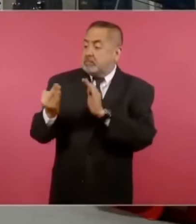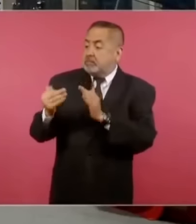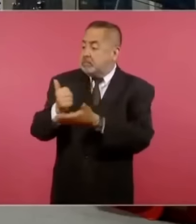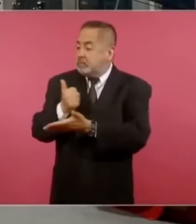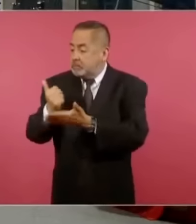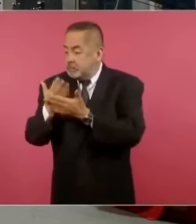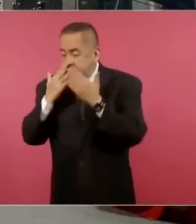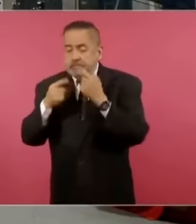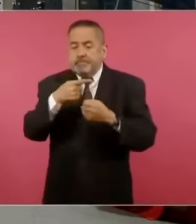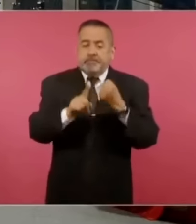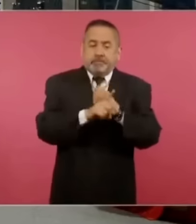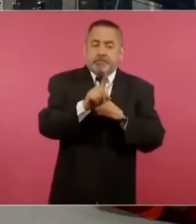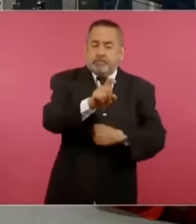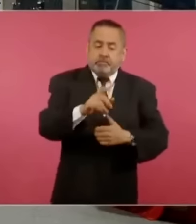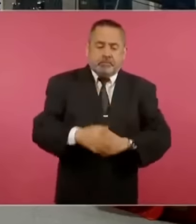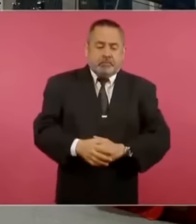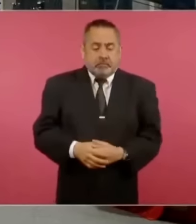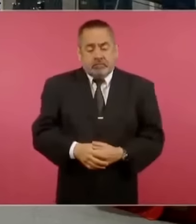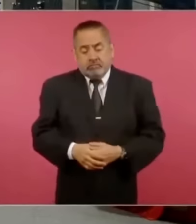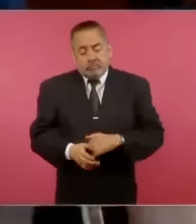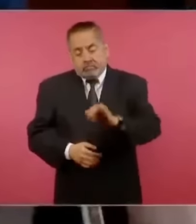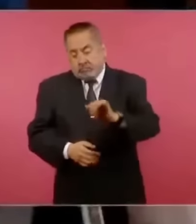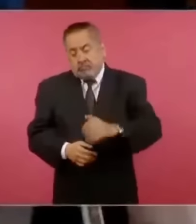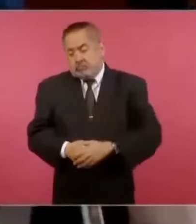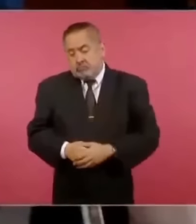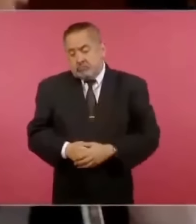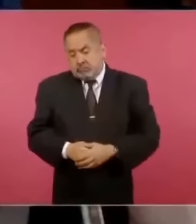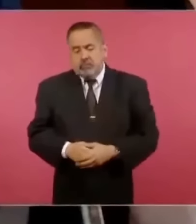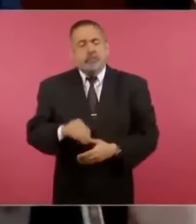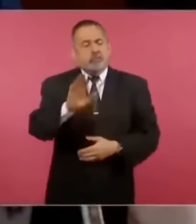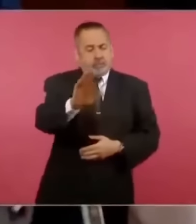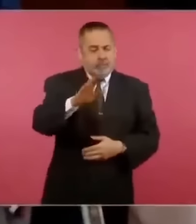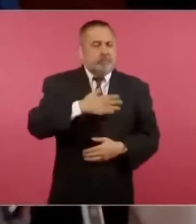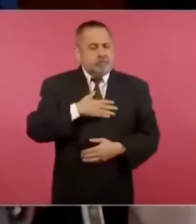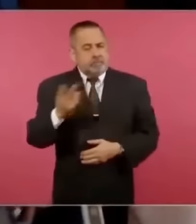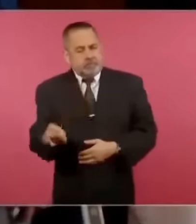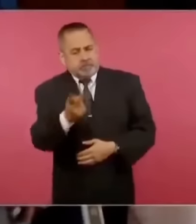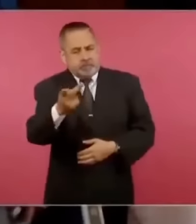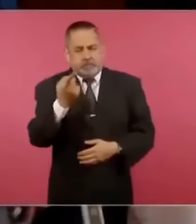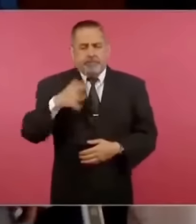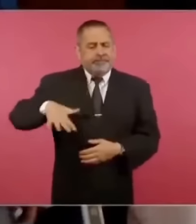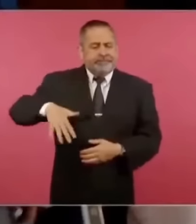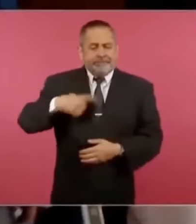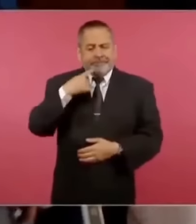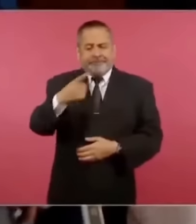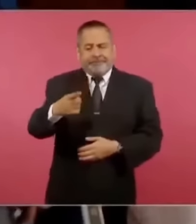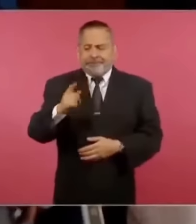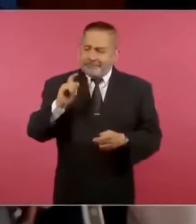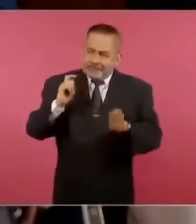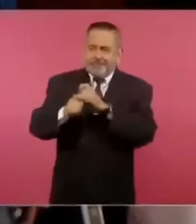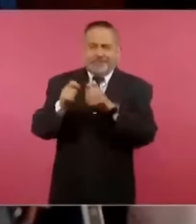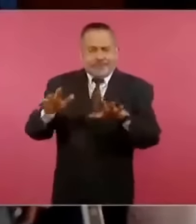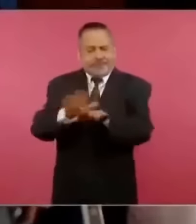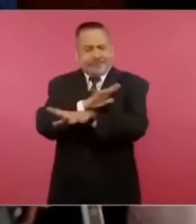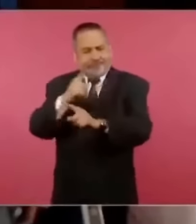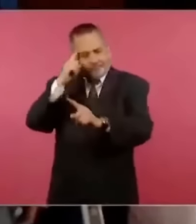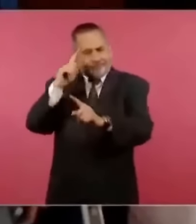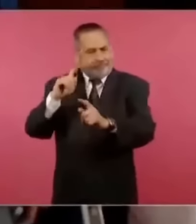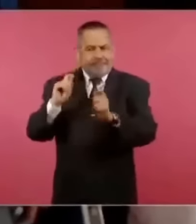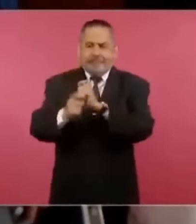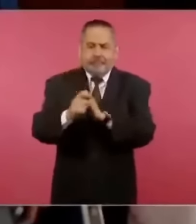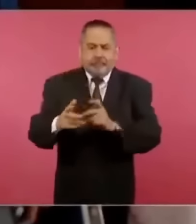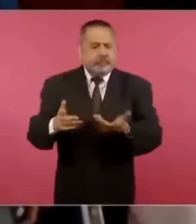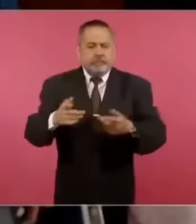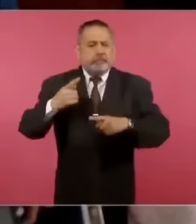Sí. Y ahora mi principal pregunta es justo por lo que acaba usted de mencionar del cambio y la